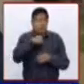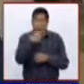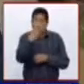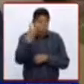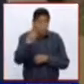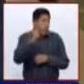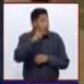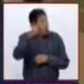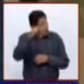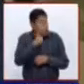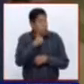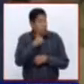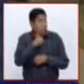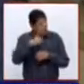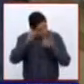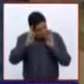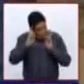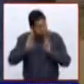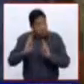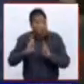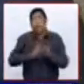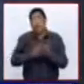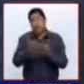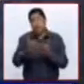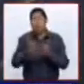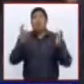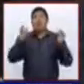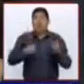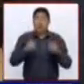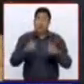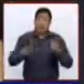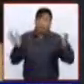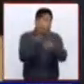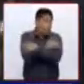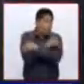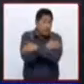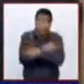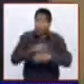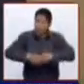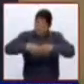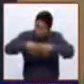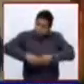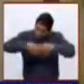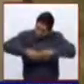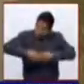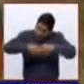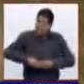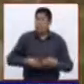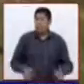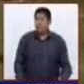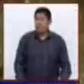mayores, haremos honor a las de los... Muy bien. Si podemos sellarlo con un abrazo, con dándonos la mano, por favor.